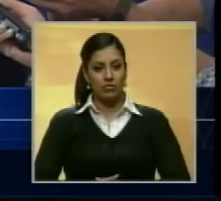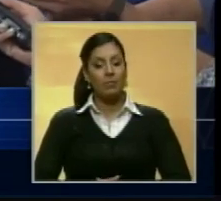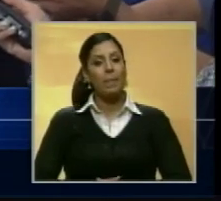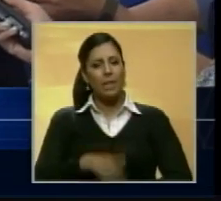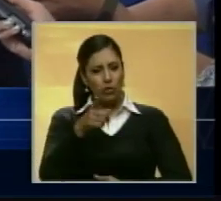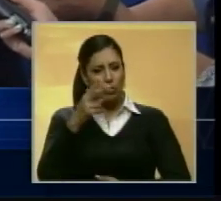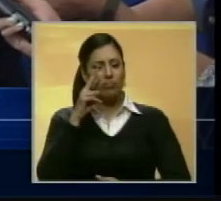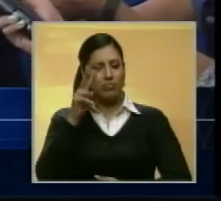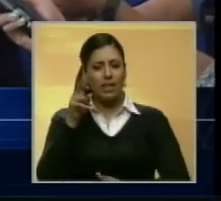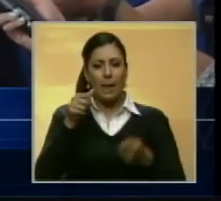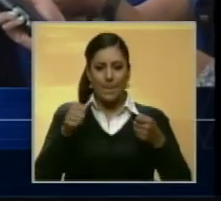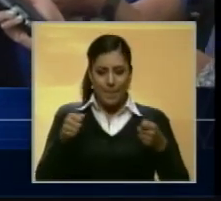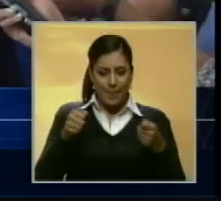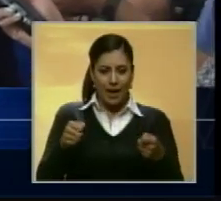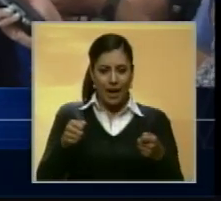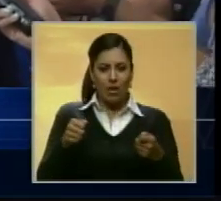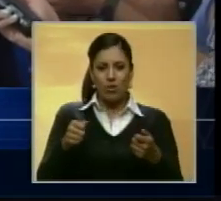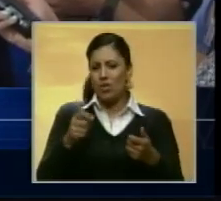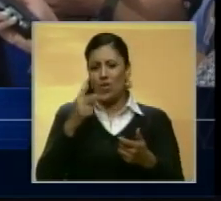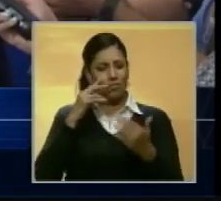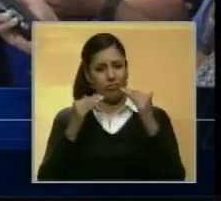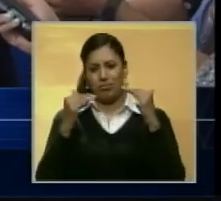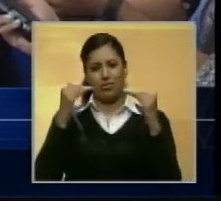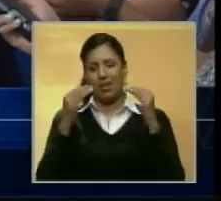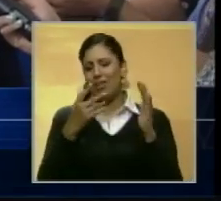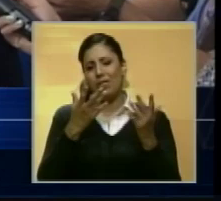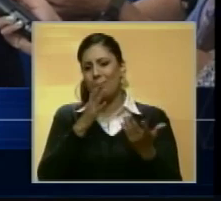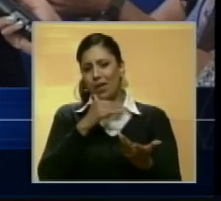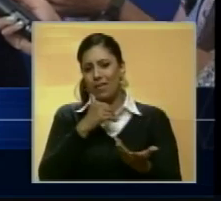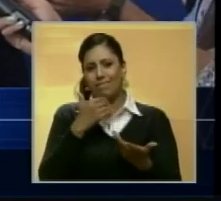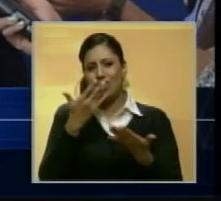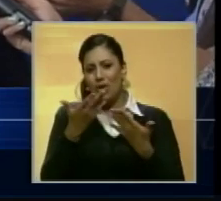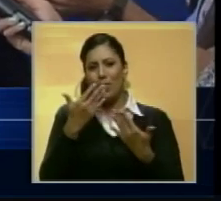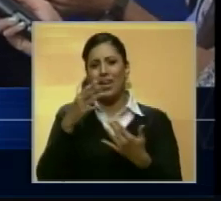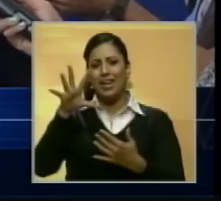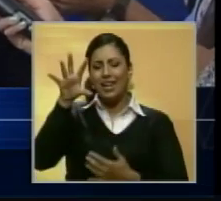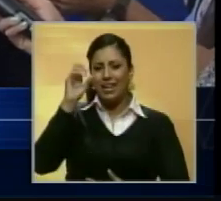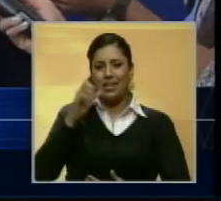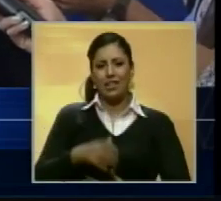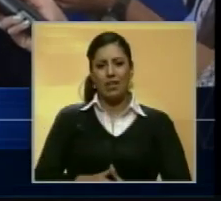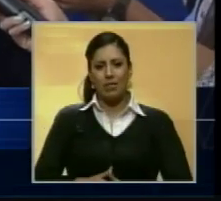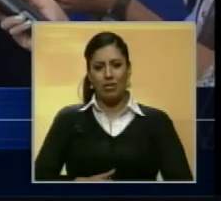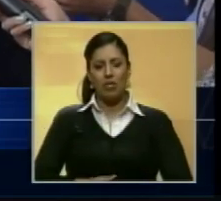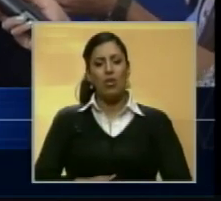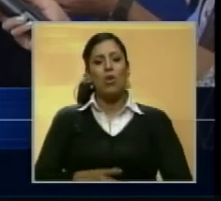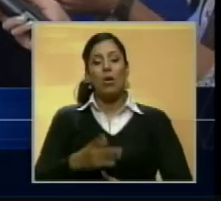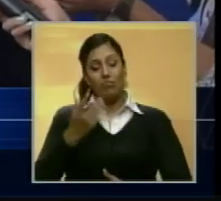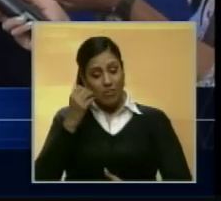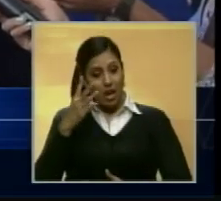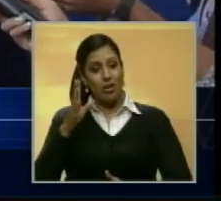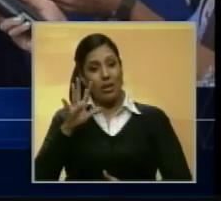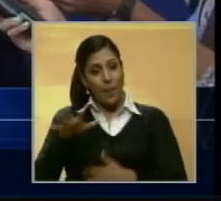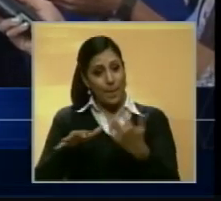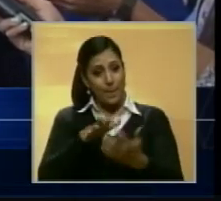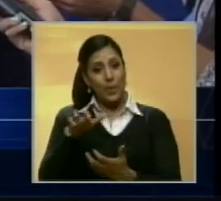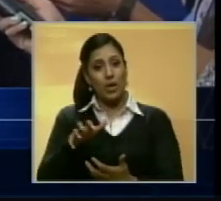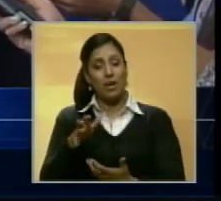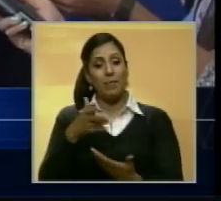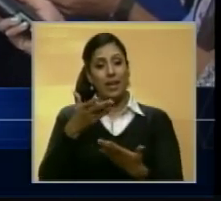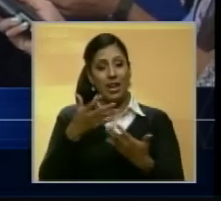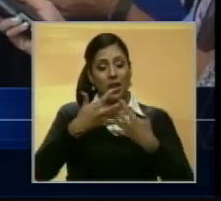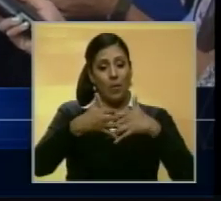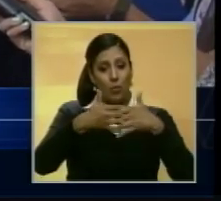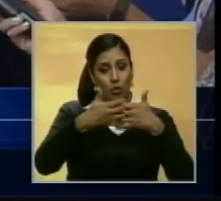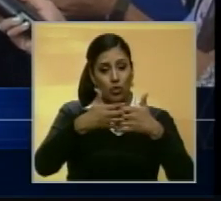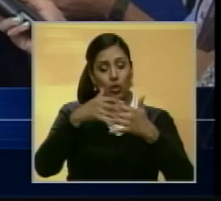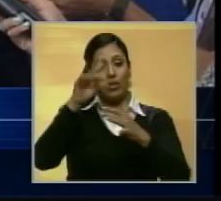Lo que tú miras en el mercado no se compadece con esa apreciación. Es decir, es obvio que los problemas tanto de